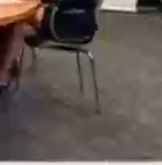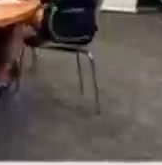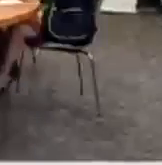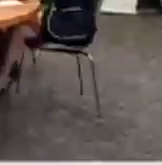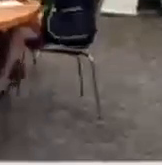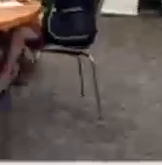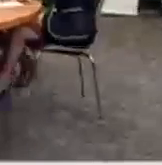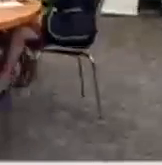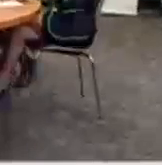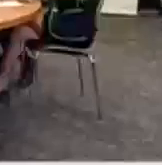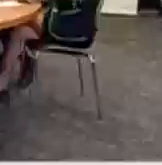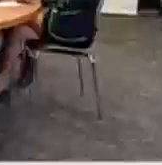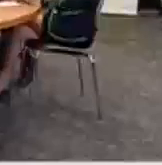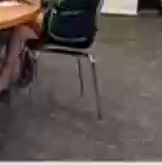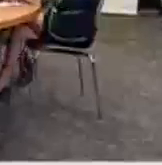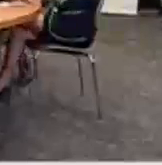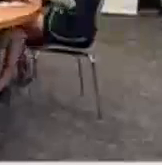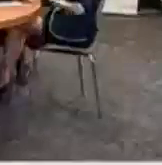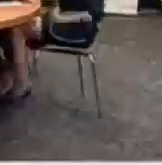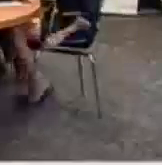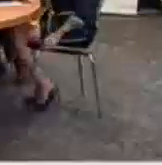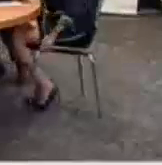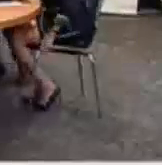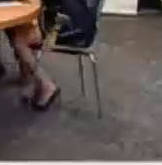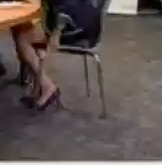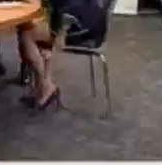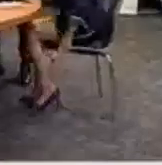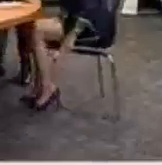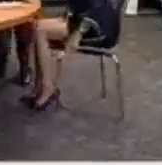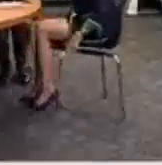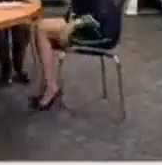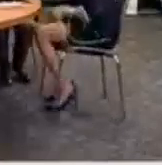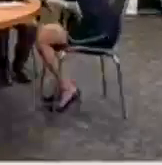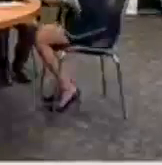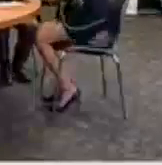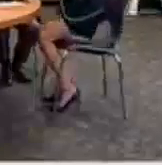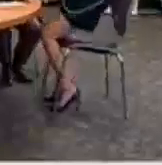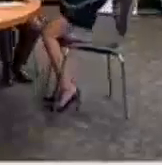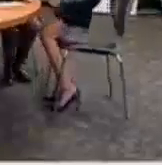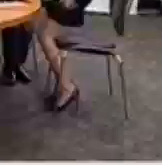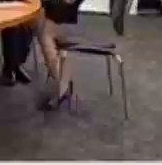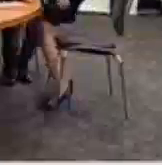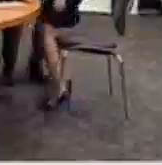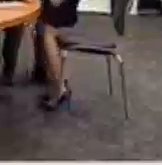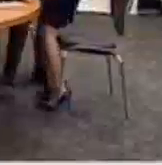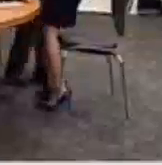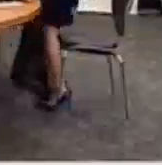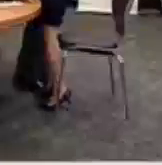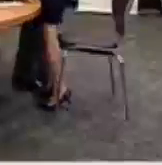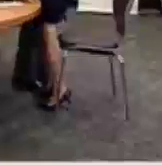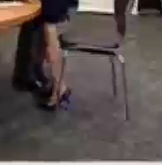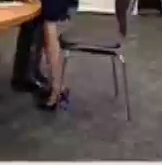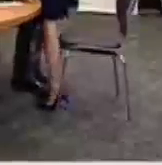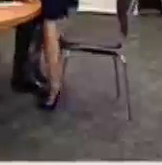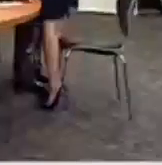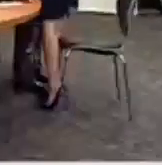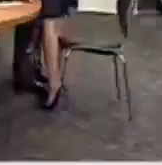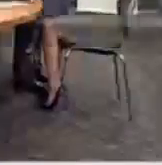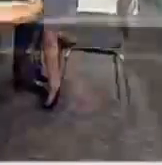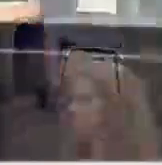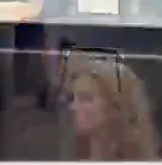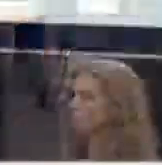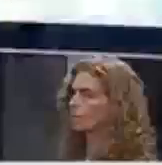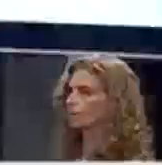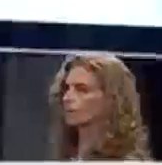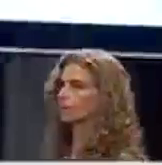Legisladores, especialistas e involucrados en la materia tuvieron la oportunidad de dialogar sobre el derecho a la educación, a la cultura y